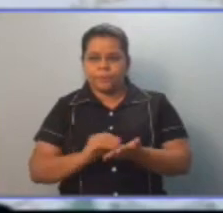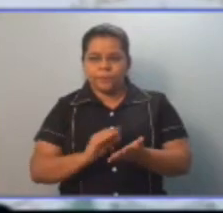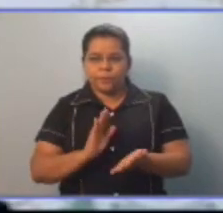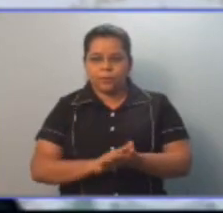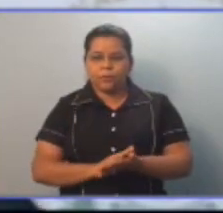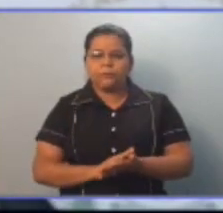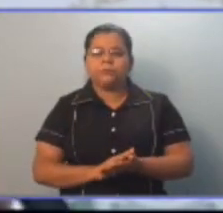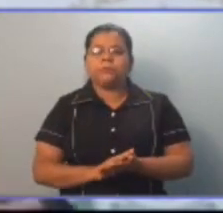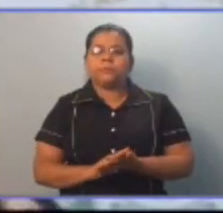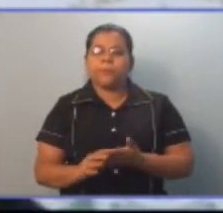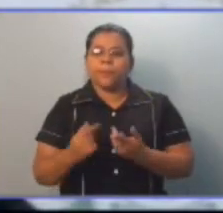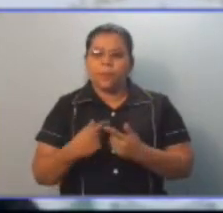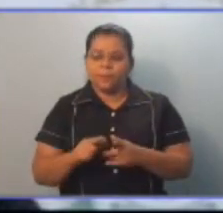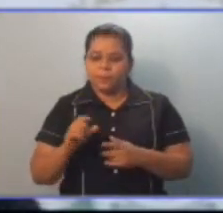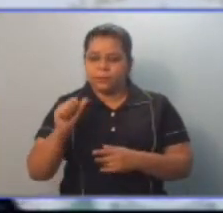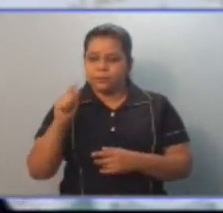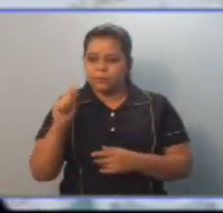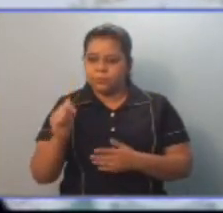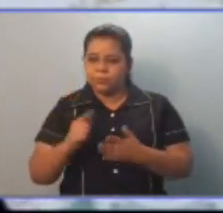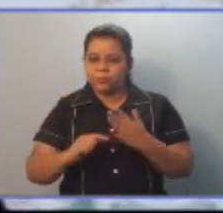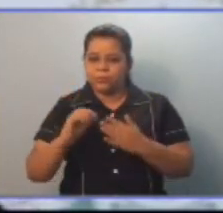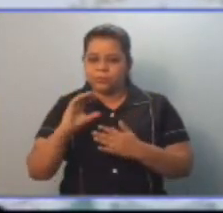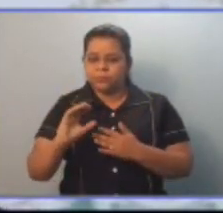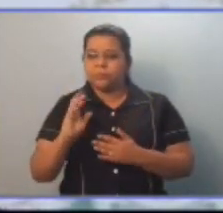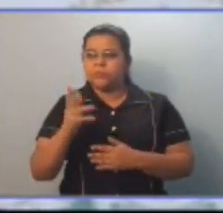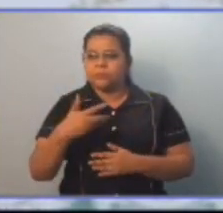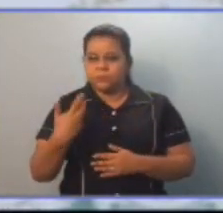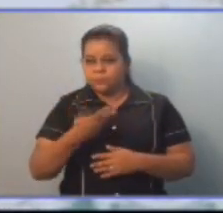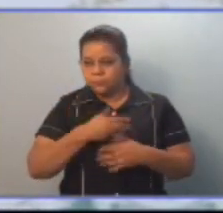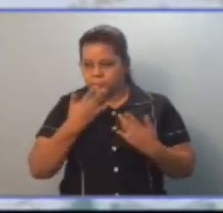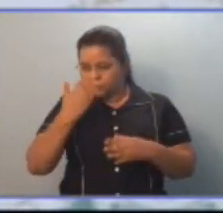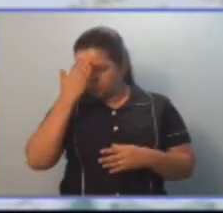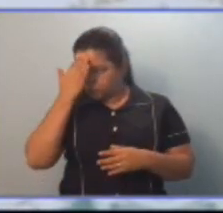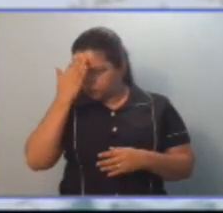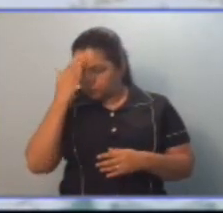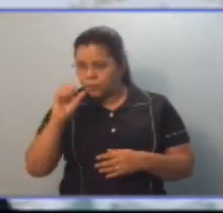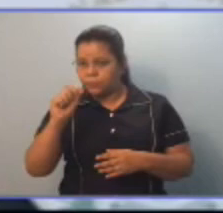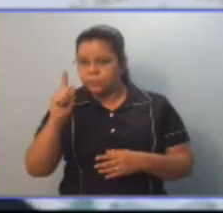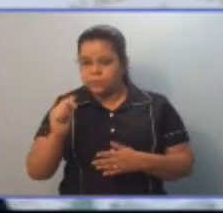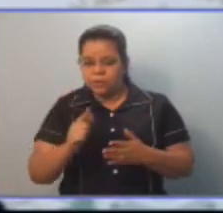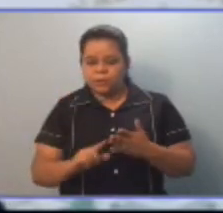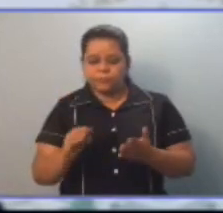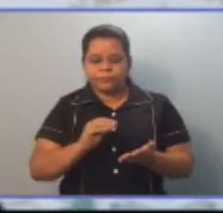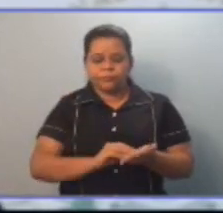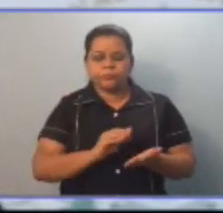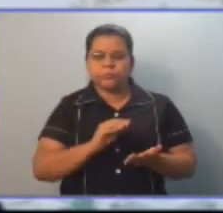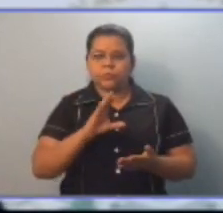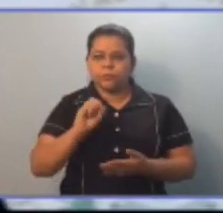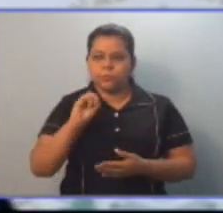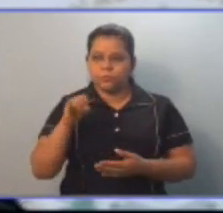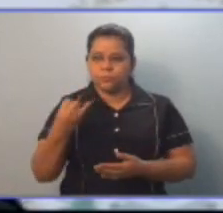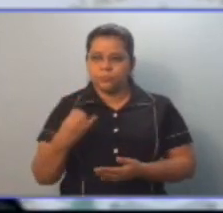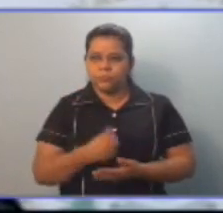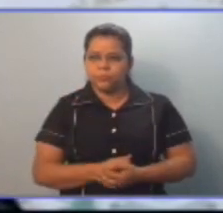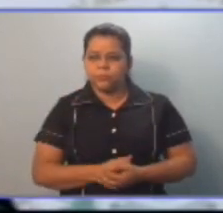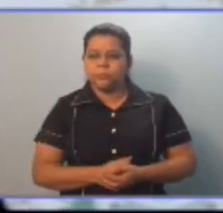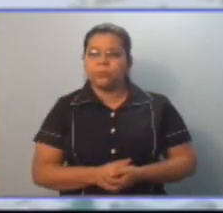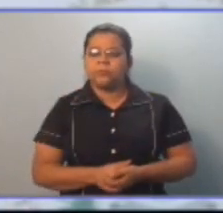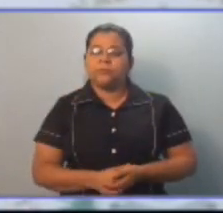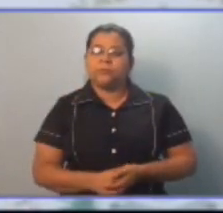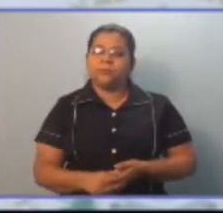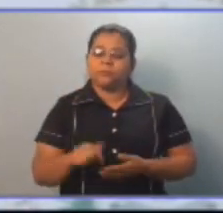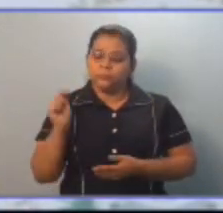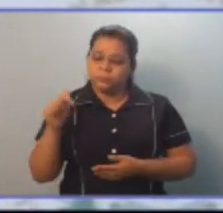establecidos, y la Sala de lo Constitucional, en el caso nuestro, es una sala que forma parte de la Corte Suprema de Justicia. Por